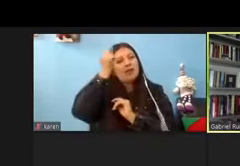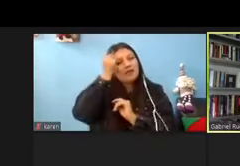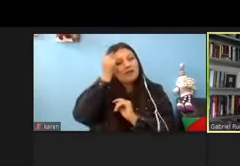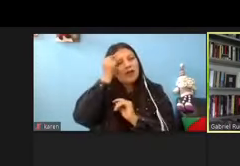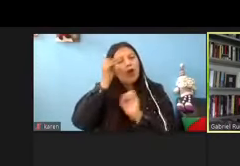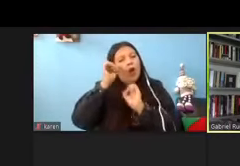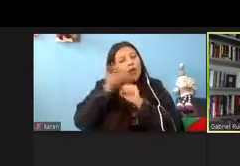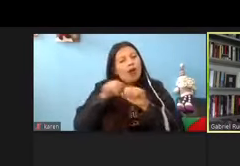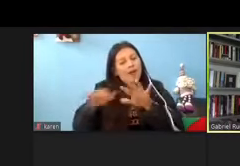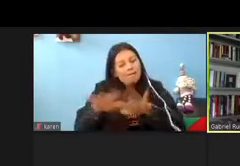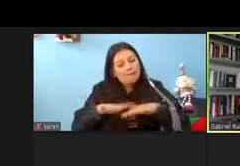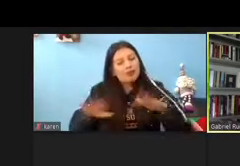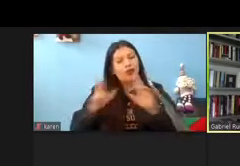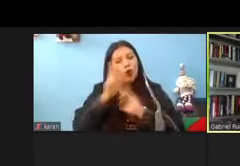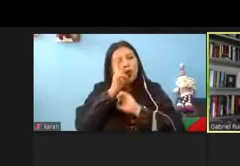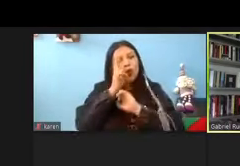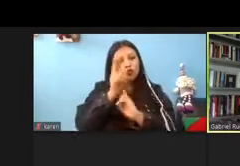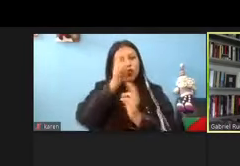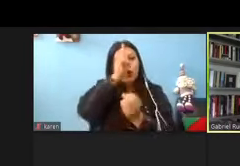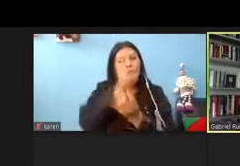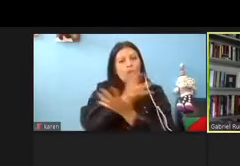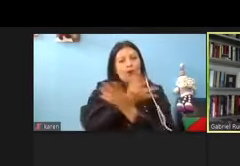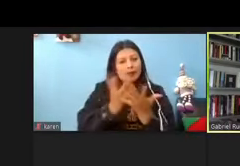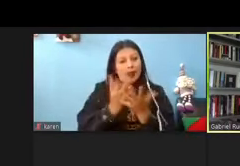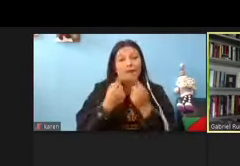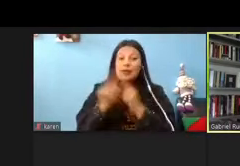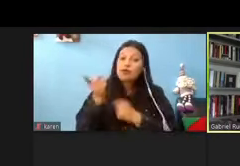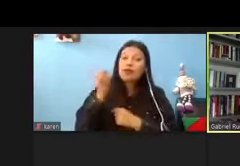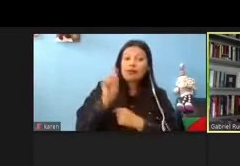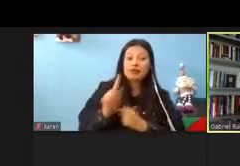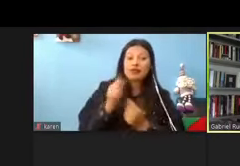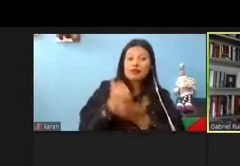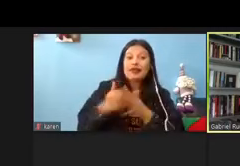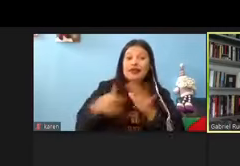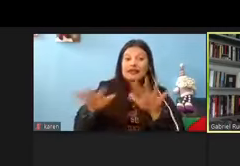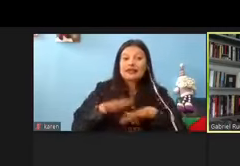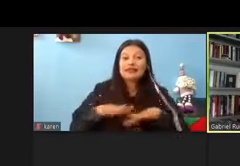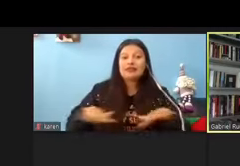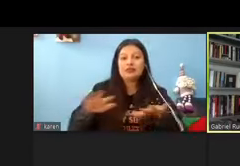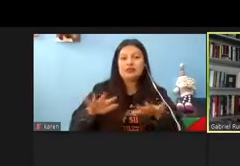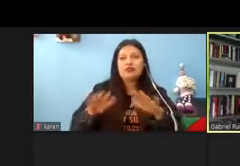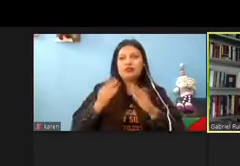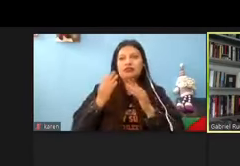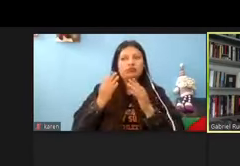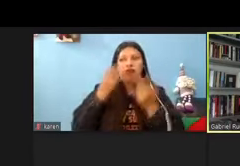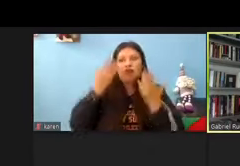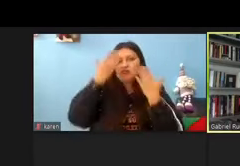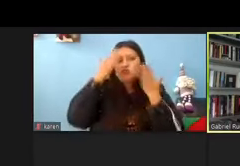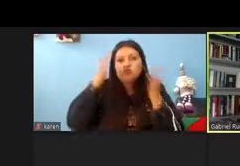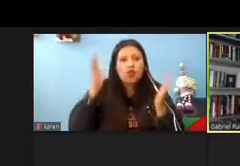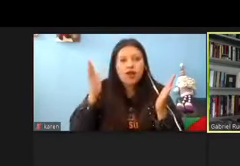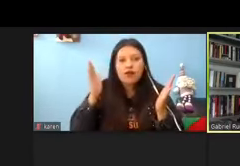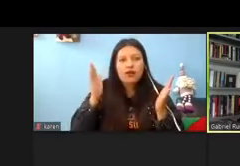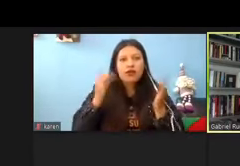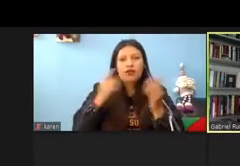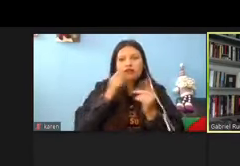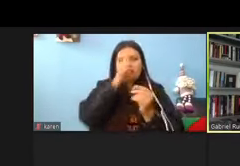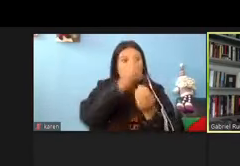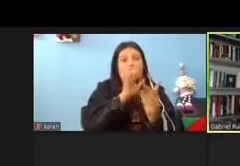ser campo de reconocimiento de la pluralidad, pero también puede ser un espacio de desconocimiento de esa